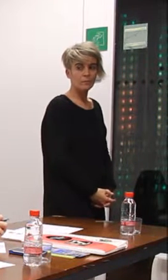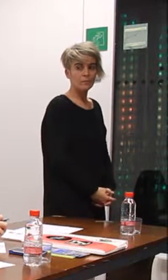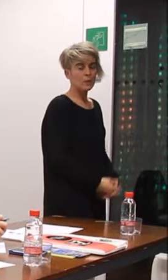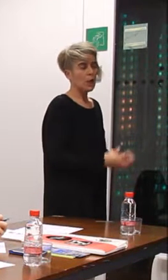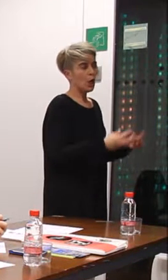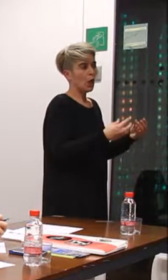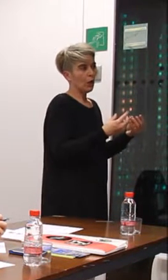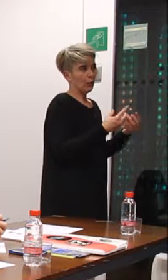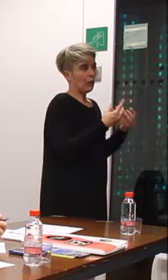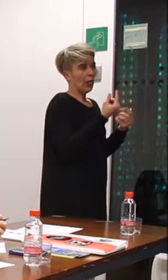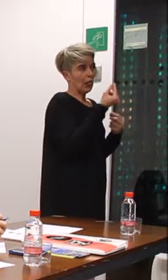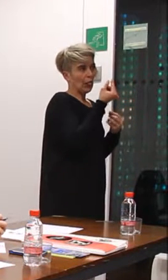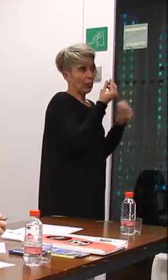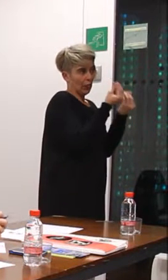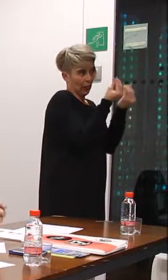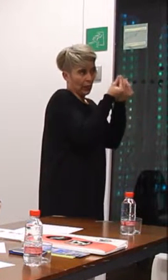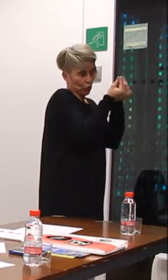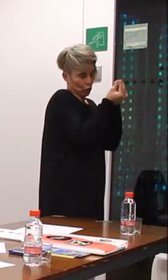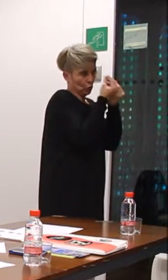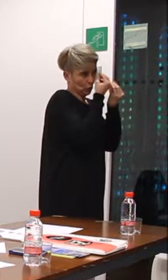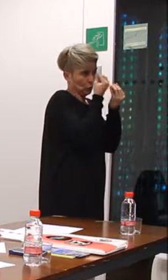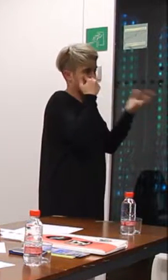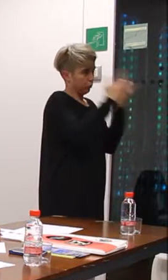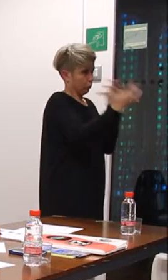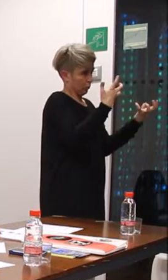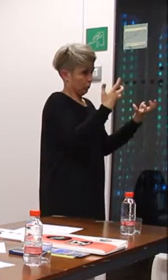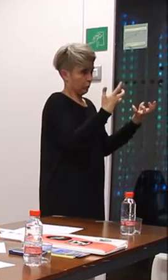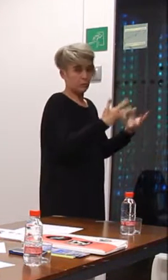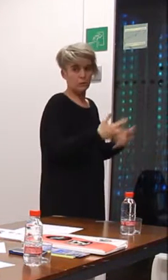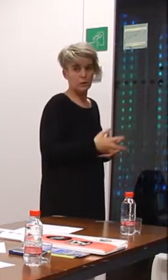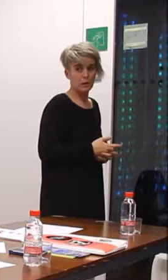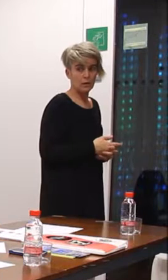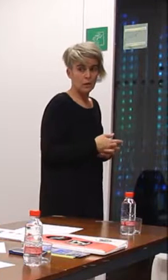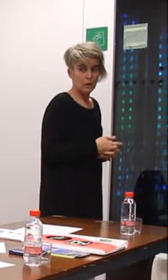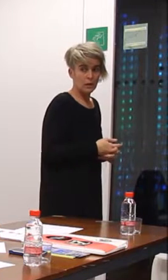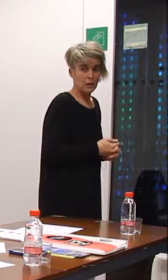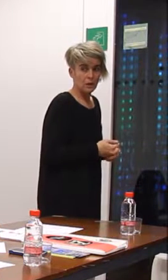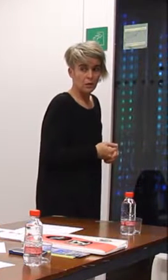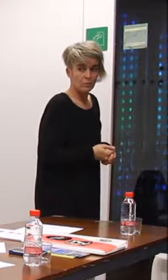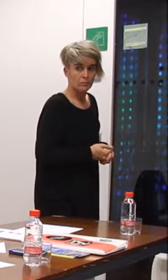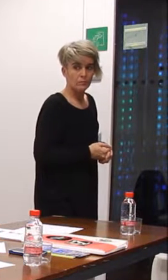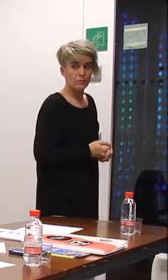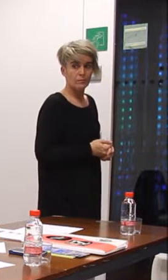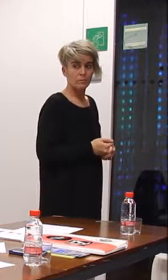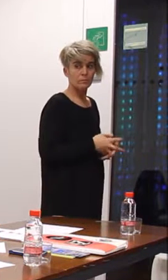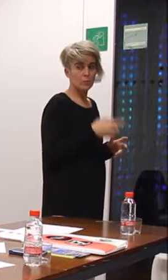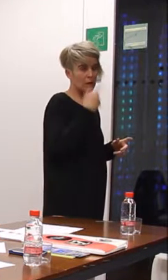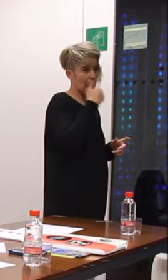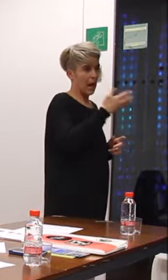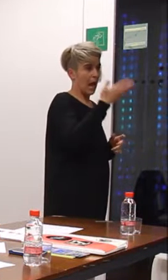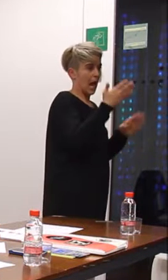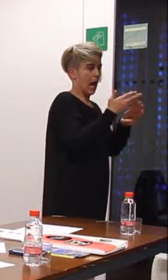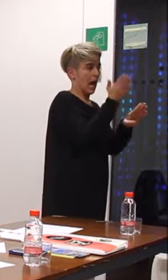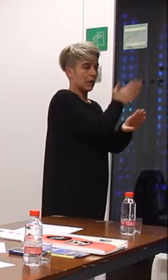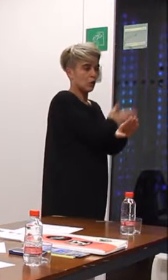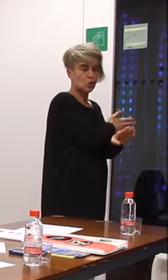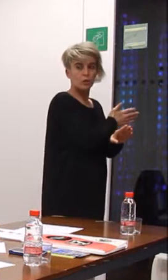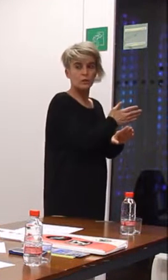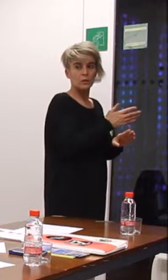alarmante, ¿no? Sí que hay que decir que en el último año, porque nosotros esta cifra son de años anteriores, o sea, la